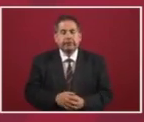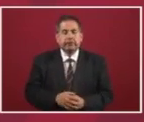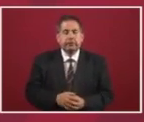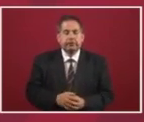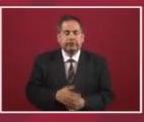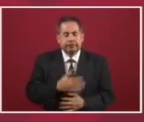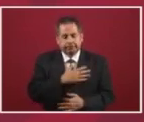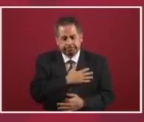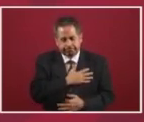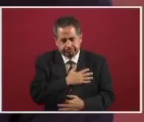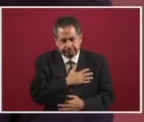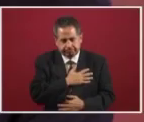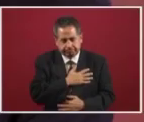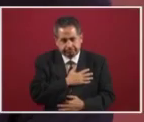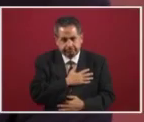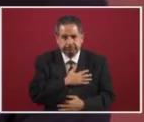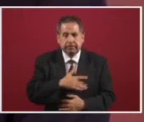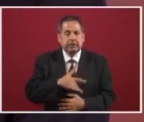nuestro pésame.